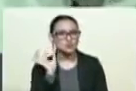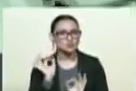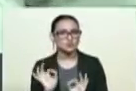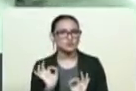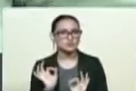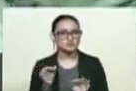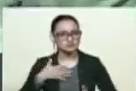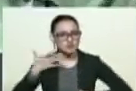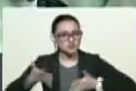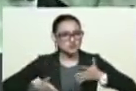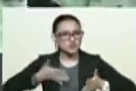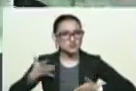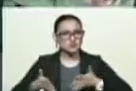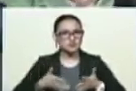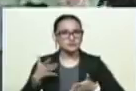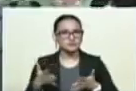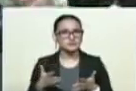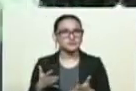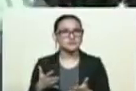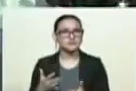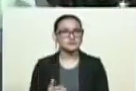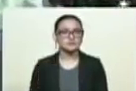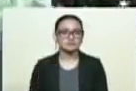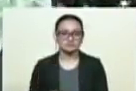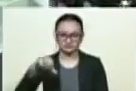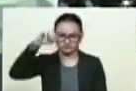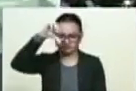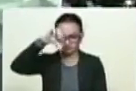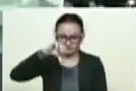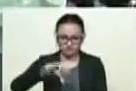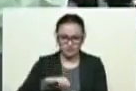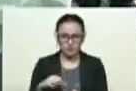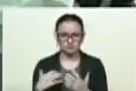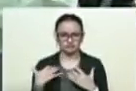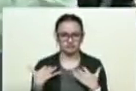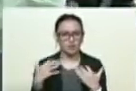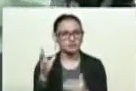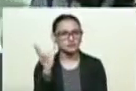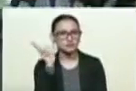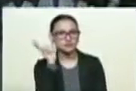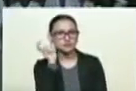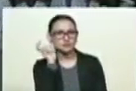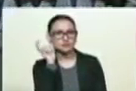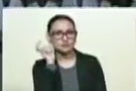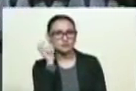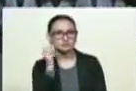Voy a hablarle desde aquí, desde el mismo mero centro de este acto hermoso,